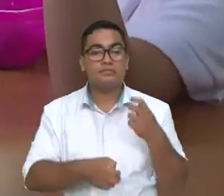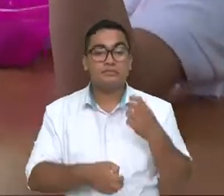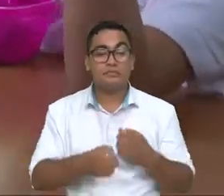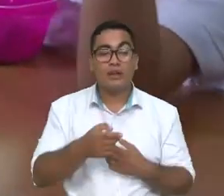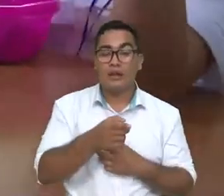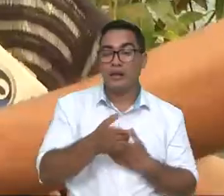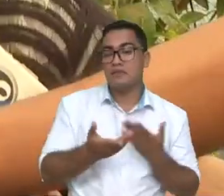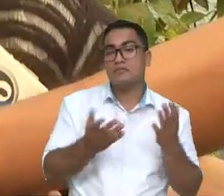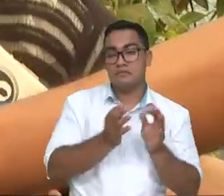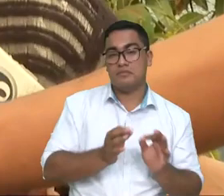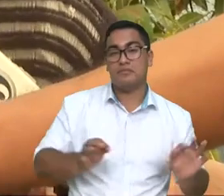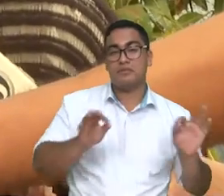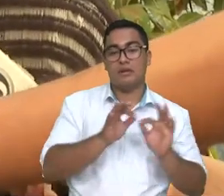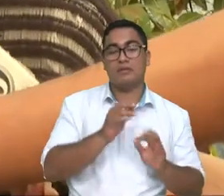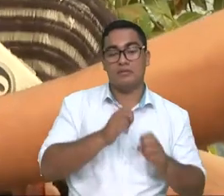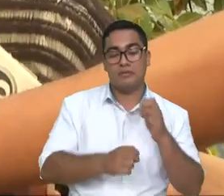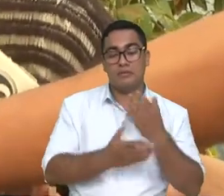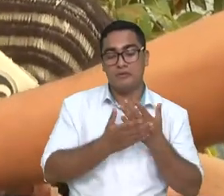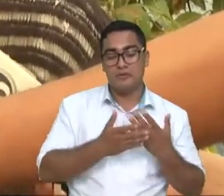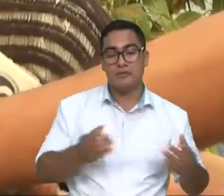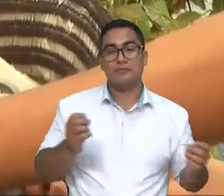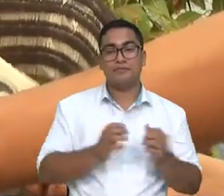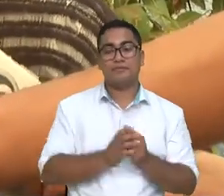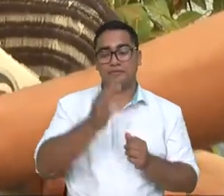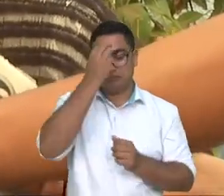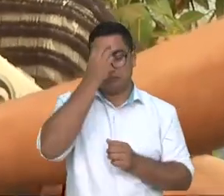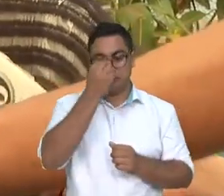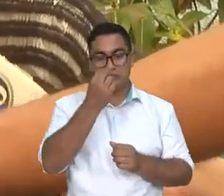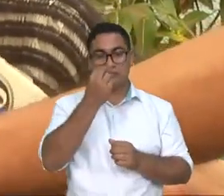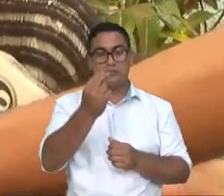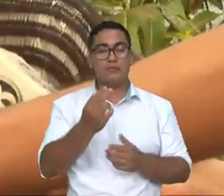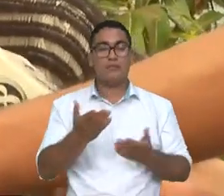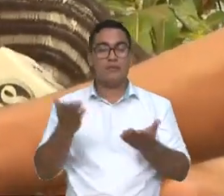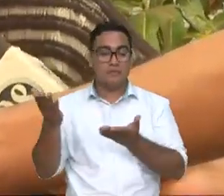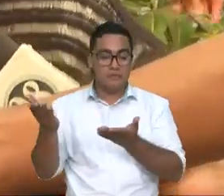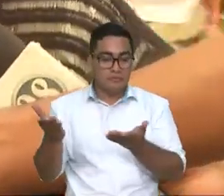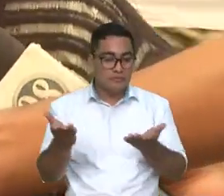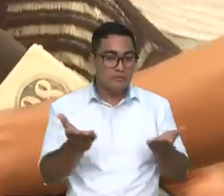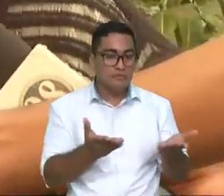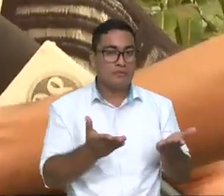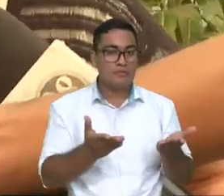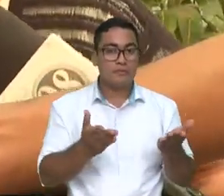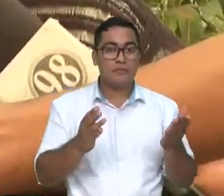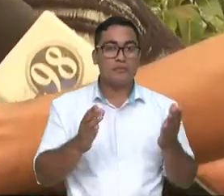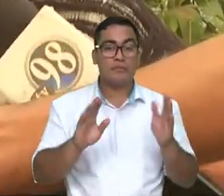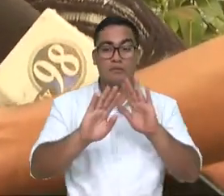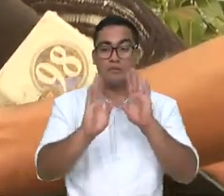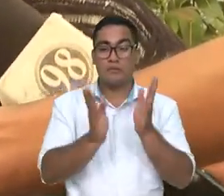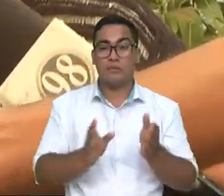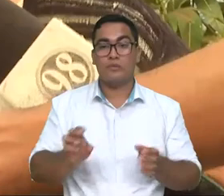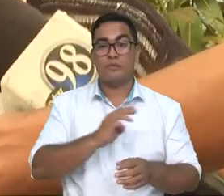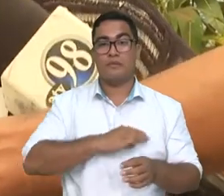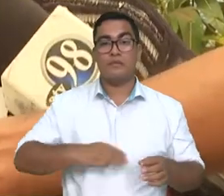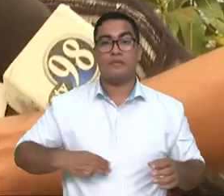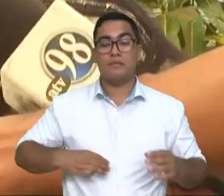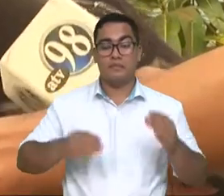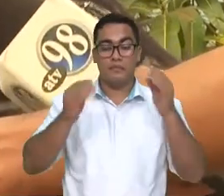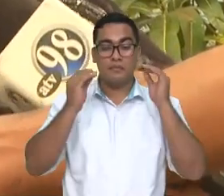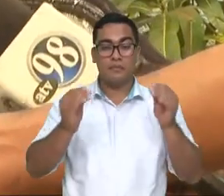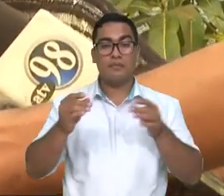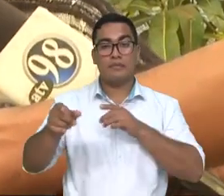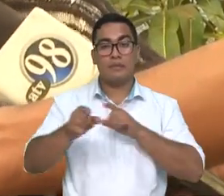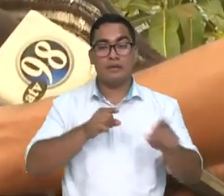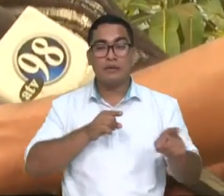situación que hay que resolver. Y es un agrado, un honor para nosotros el día de hoy recibir, ¿verdad?, a nuestra ministra de Educación, a nuestro